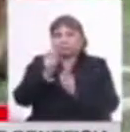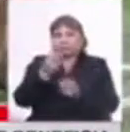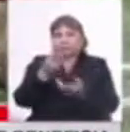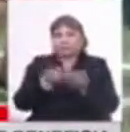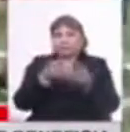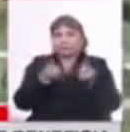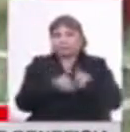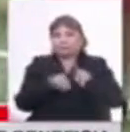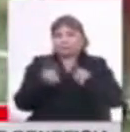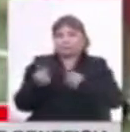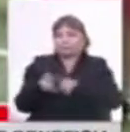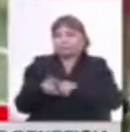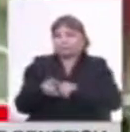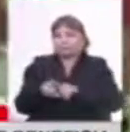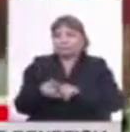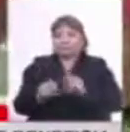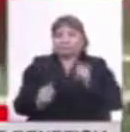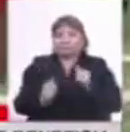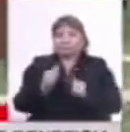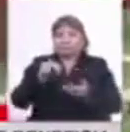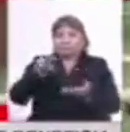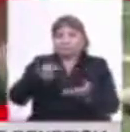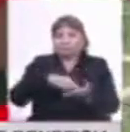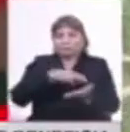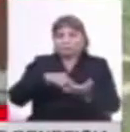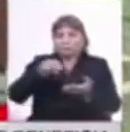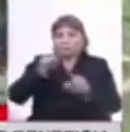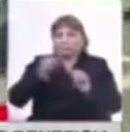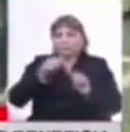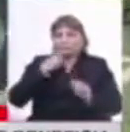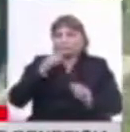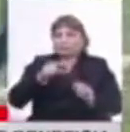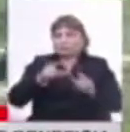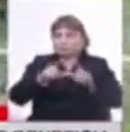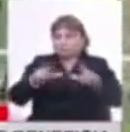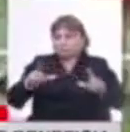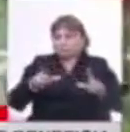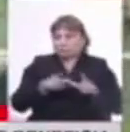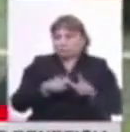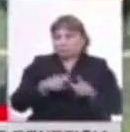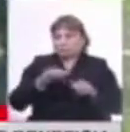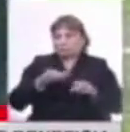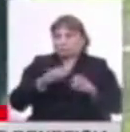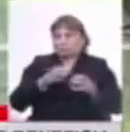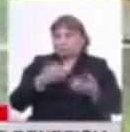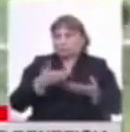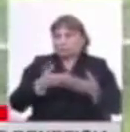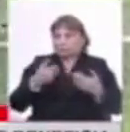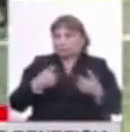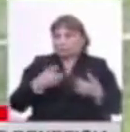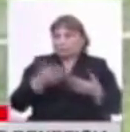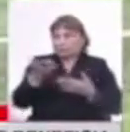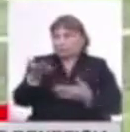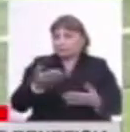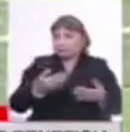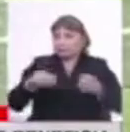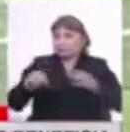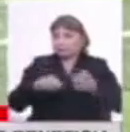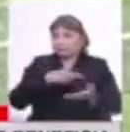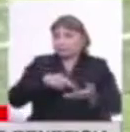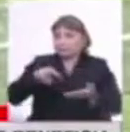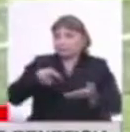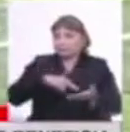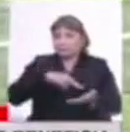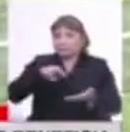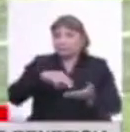no se había dado hace mucho tiempo. Habían congresos y congresos, pero ninguno se estaba gastando la plata en peluquería. La señora sí, con tu